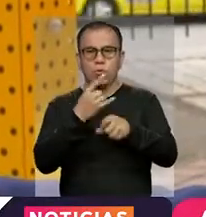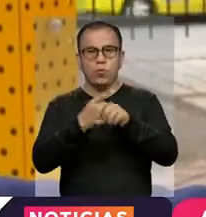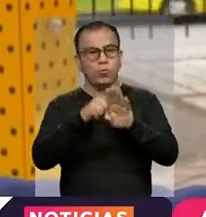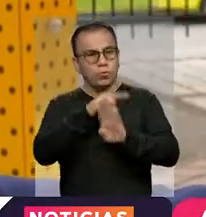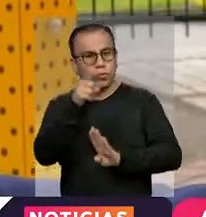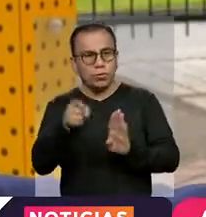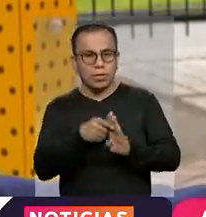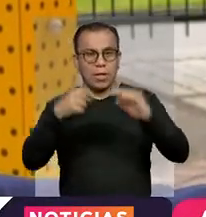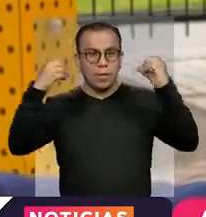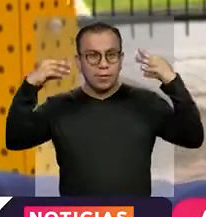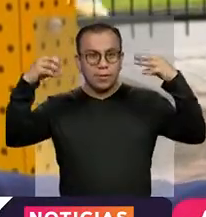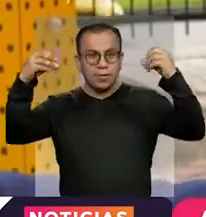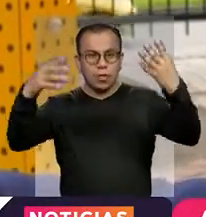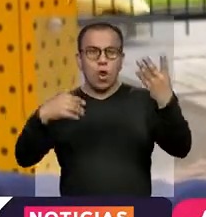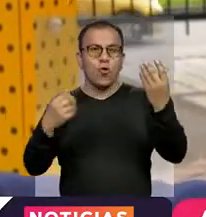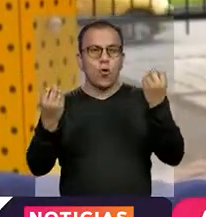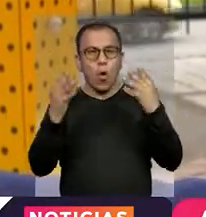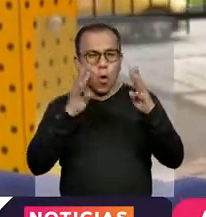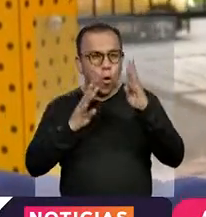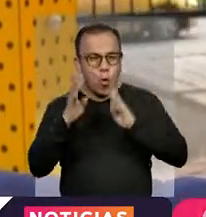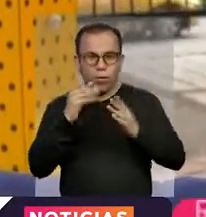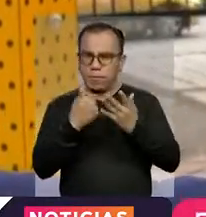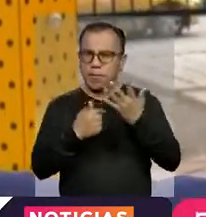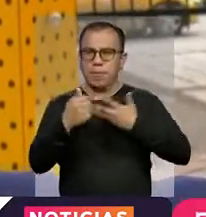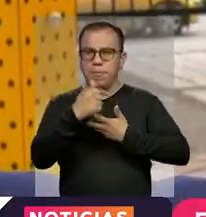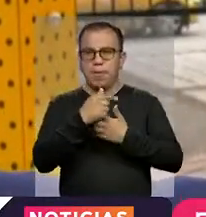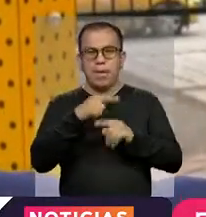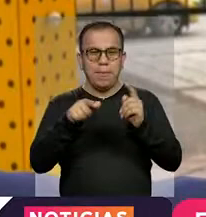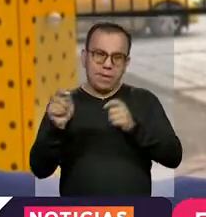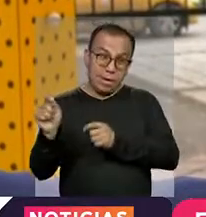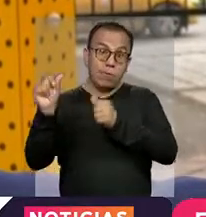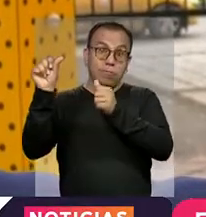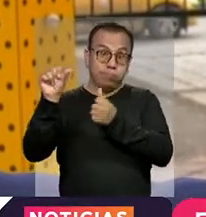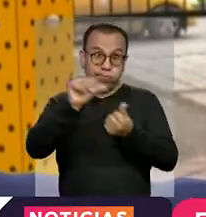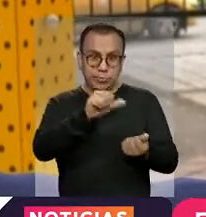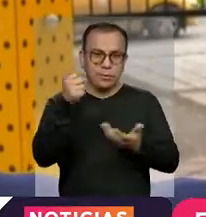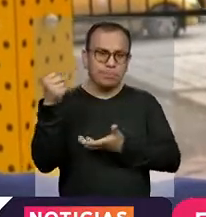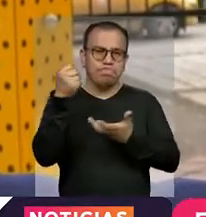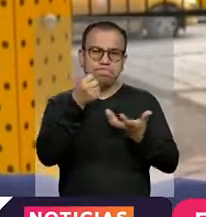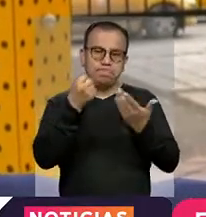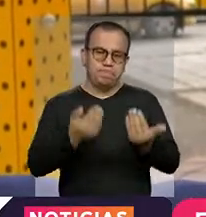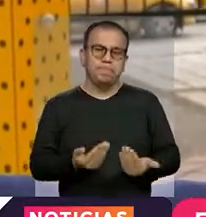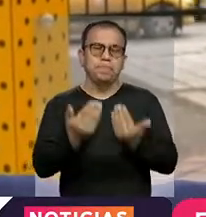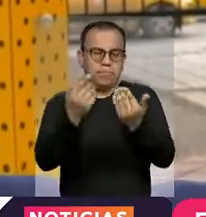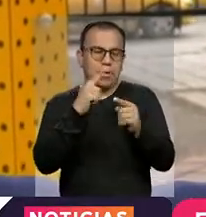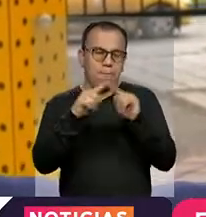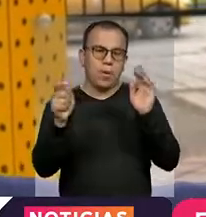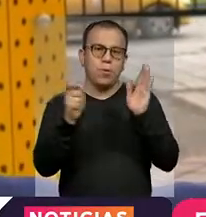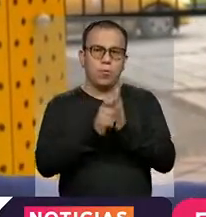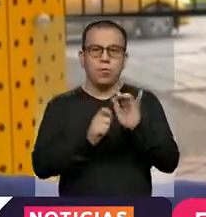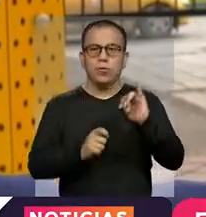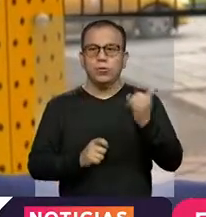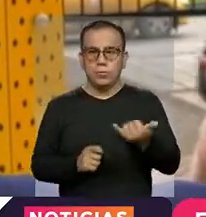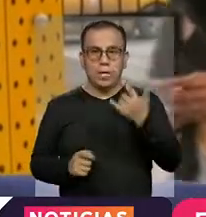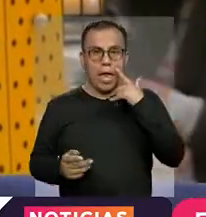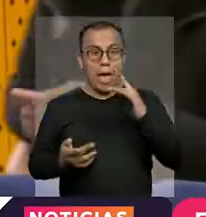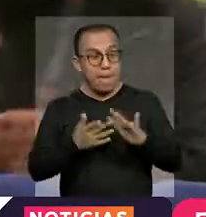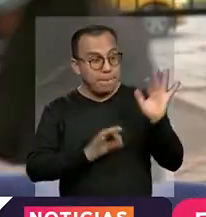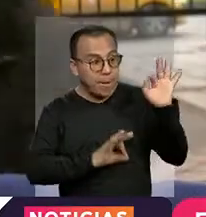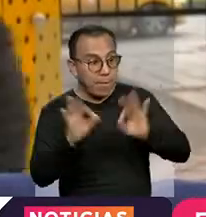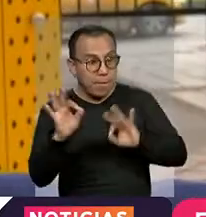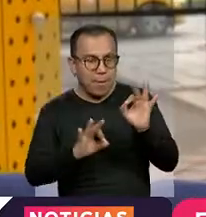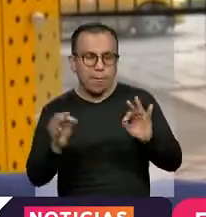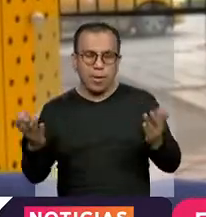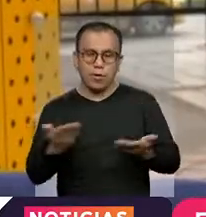son encendidos, apagados de luces, no sé qué más. O sea, hay que invertir un poquito, pero de todas maneras sí tomar en